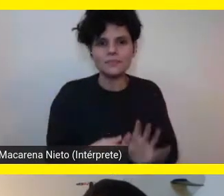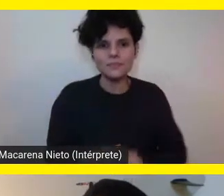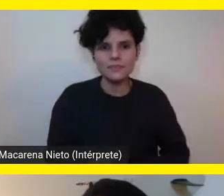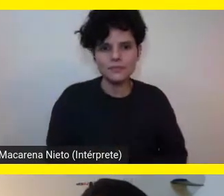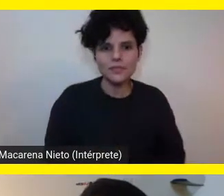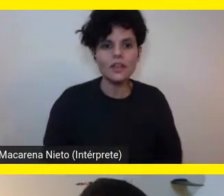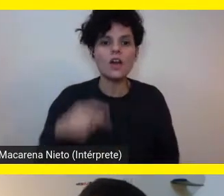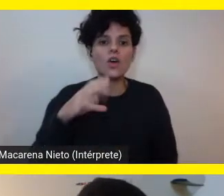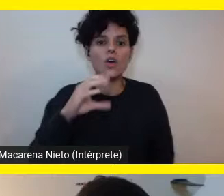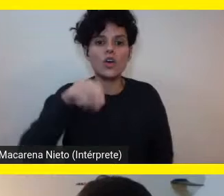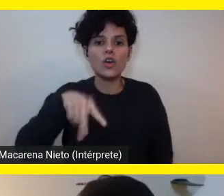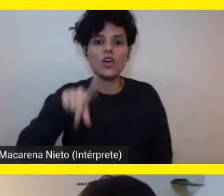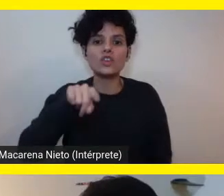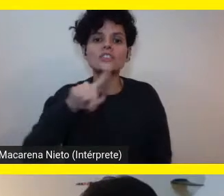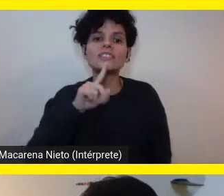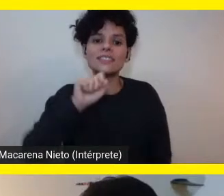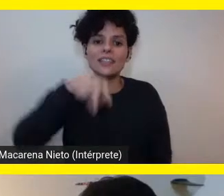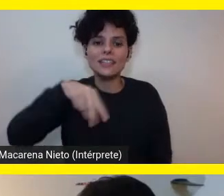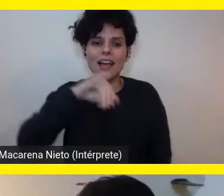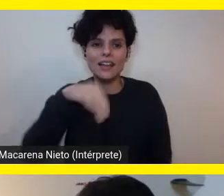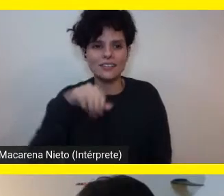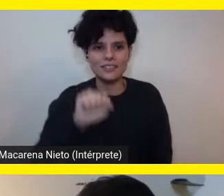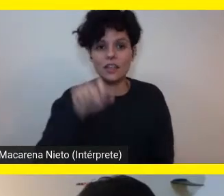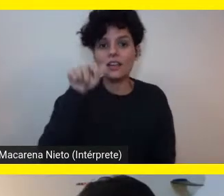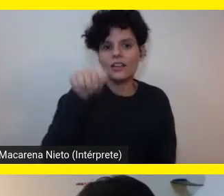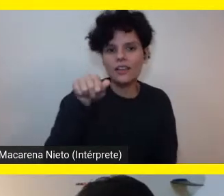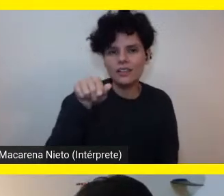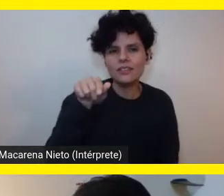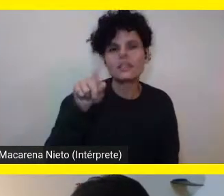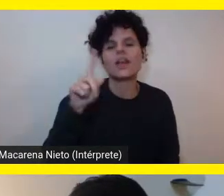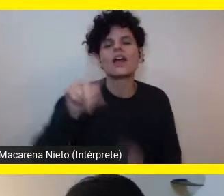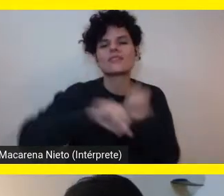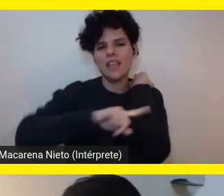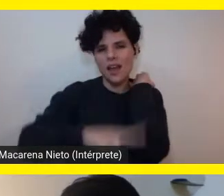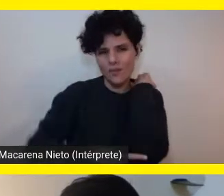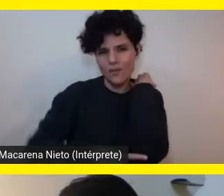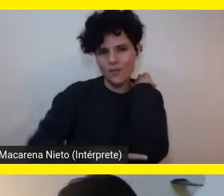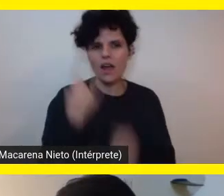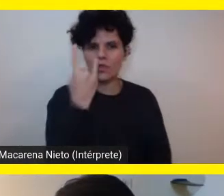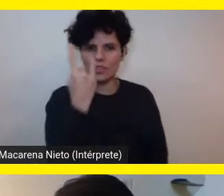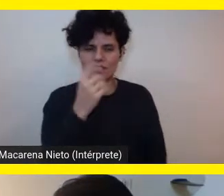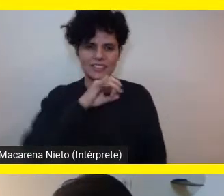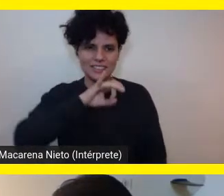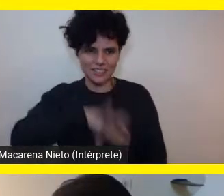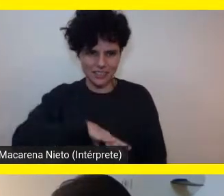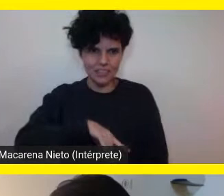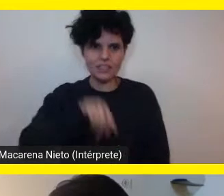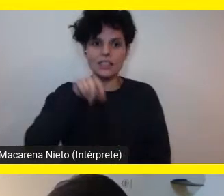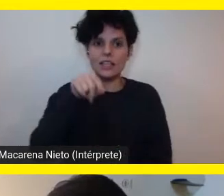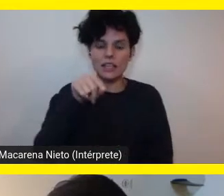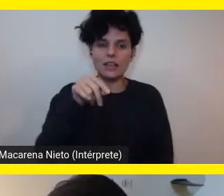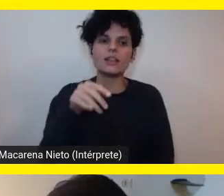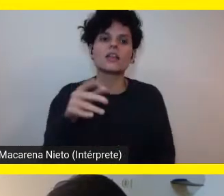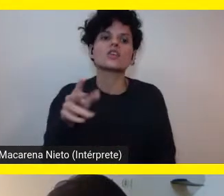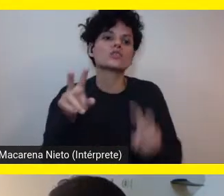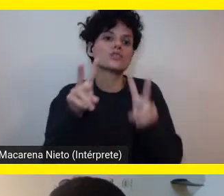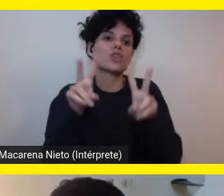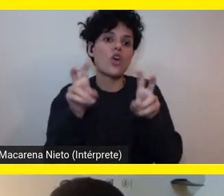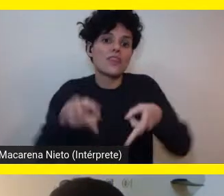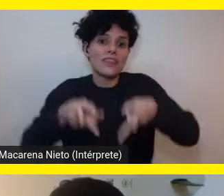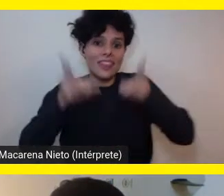de la Universidad de Chile con diplomado en Derecho Público Económico y Género y Políticas Públicas